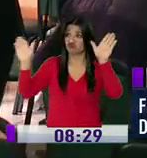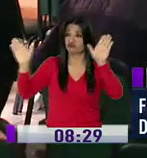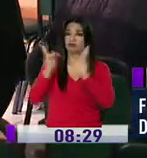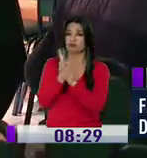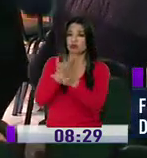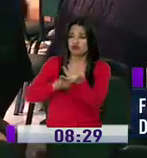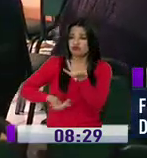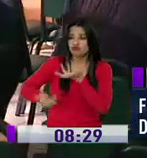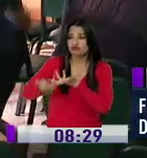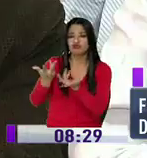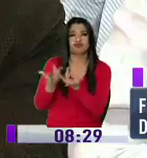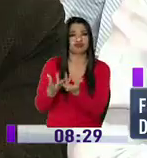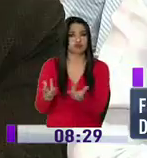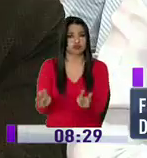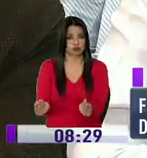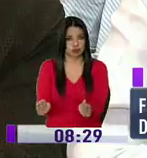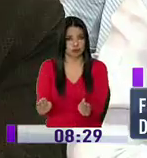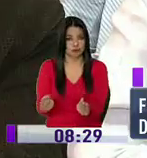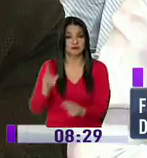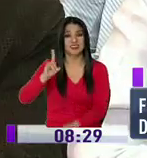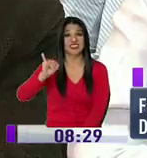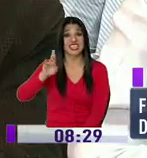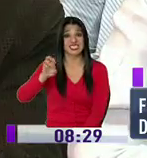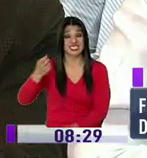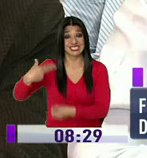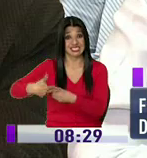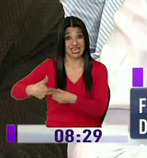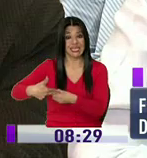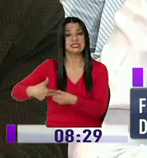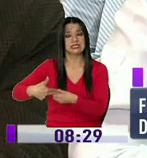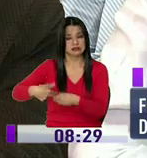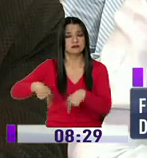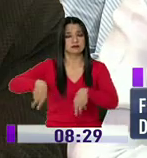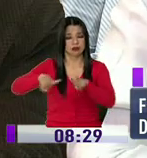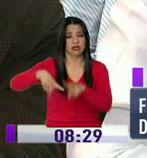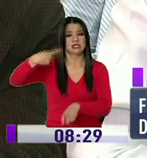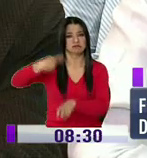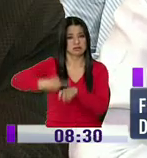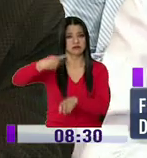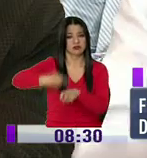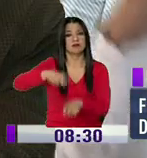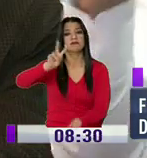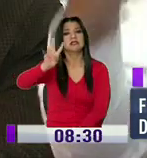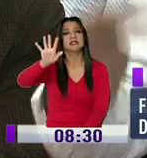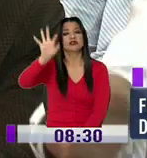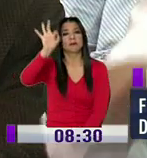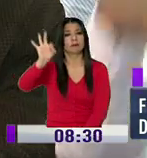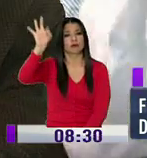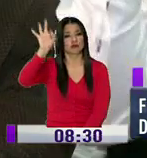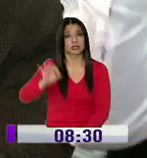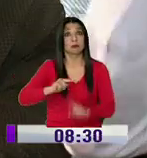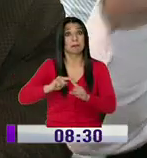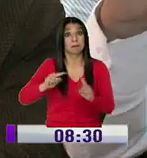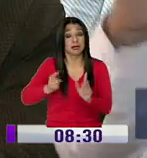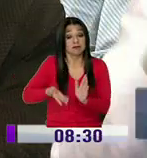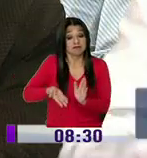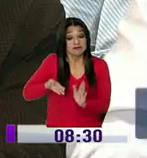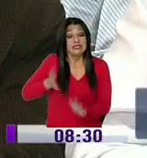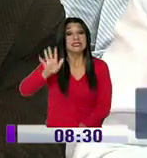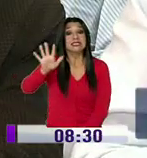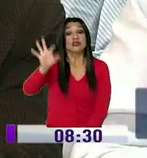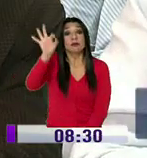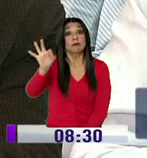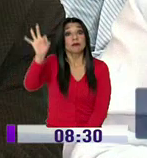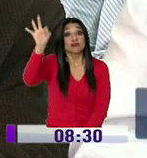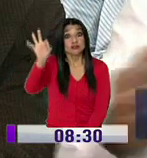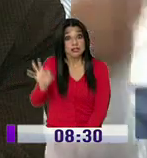plantear alternativas. El diésel tiene un peso específico de un 25%, pero como hay un incremento de 5% de